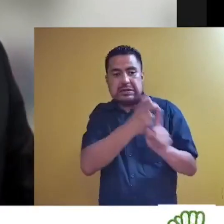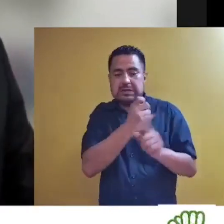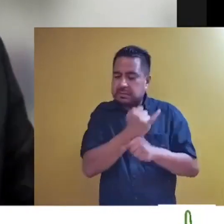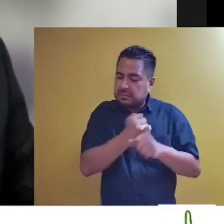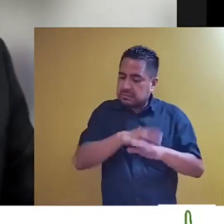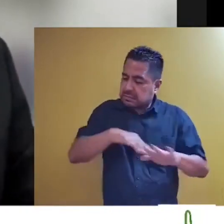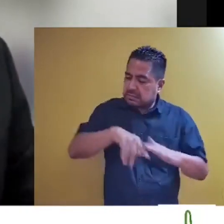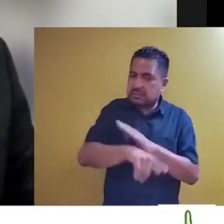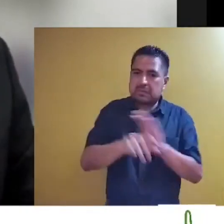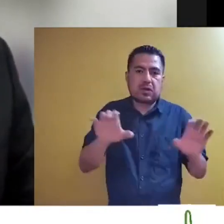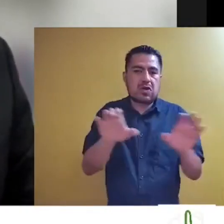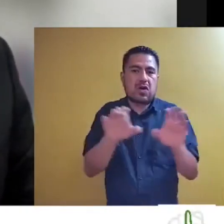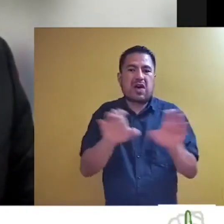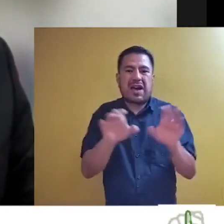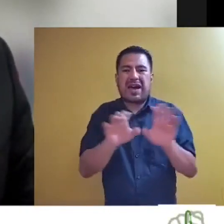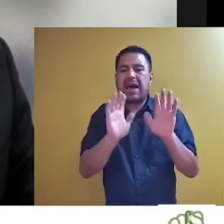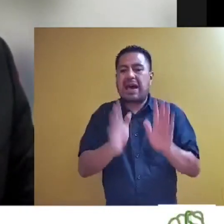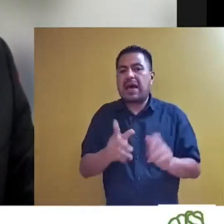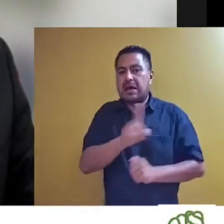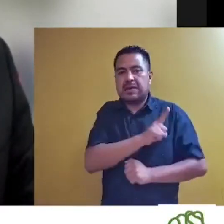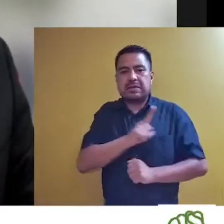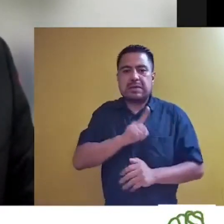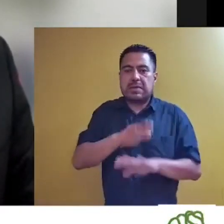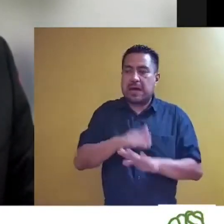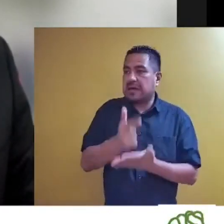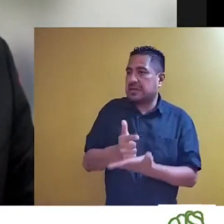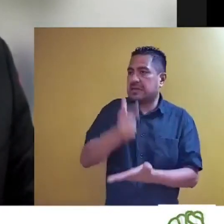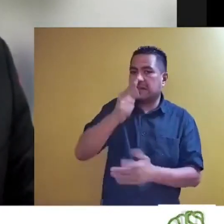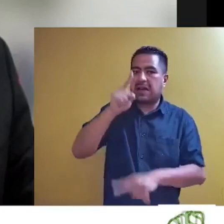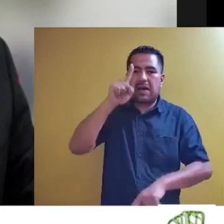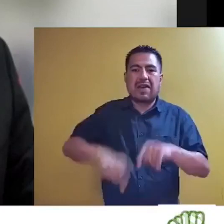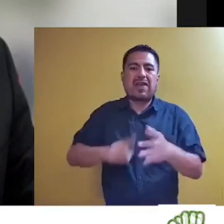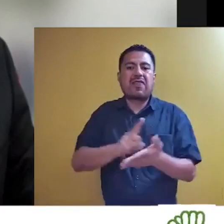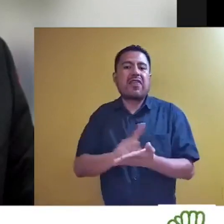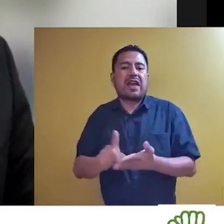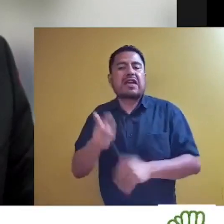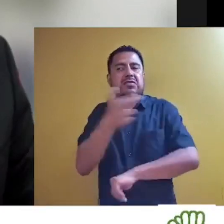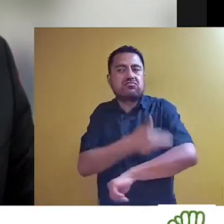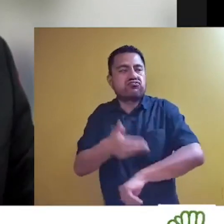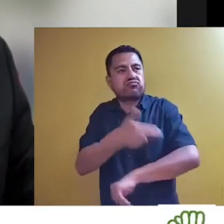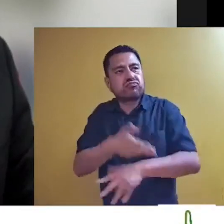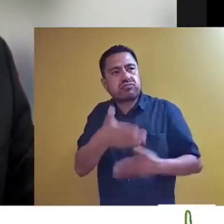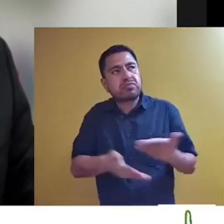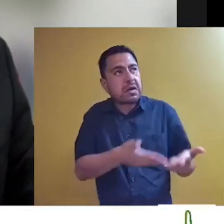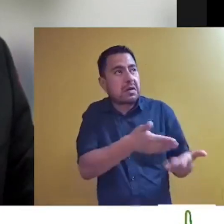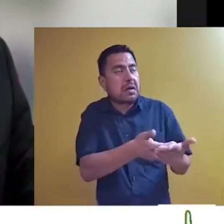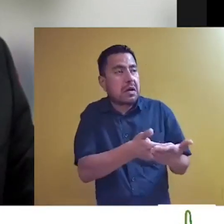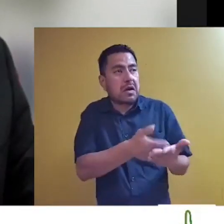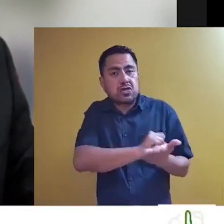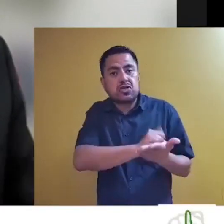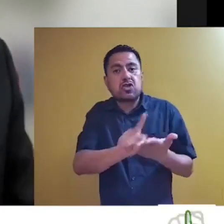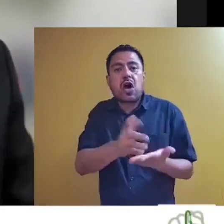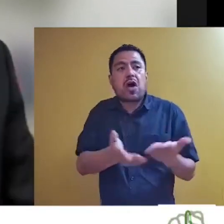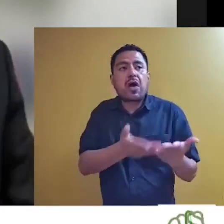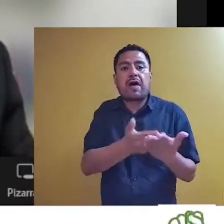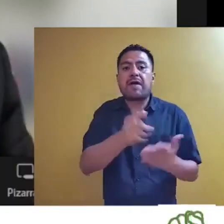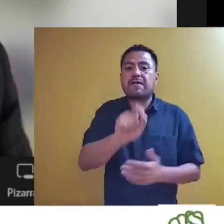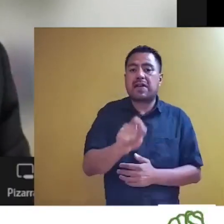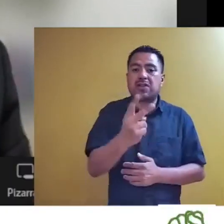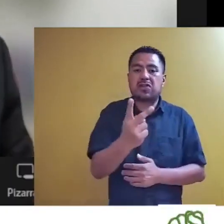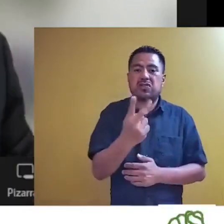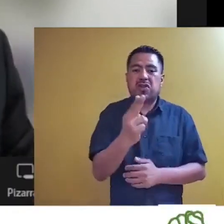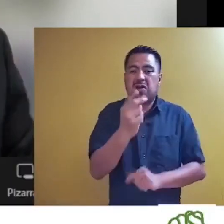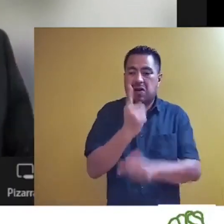de las constancias que obran en autos se tiene que el agravio consistente en la violación del derecho de petición respecto de la solicitud de fecha 22 de noviembre del